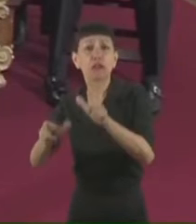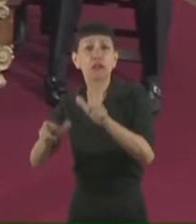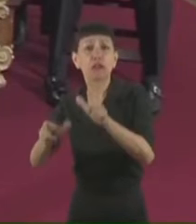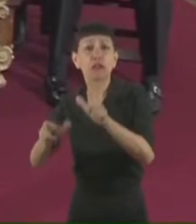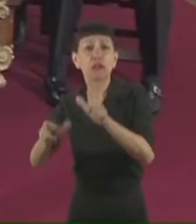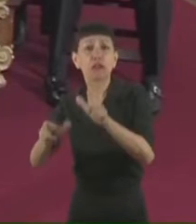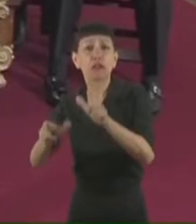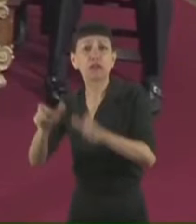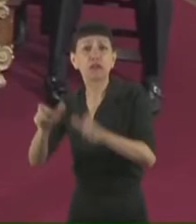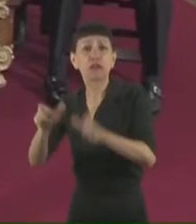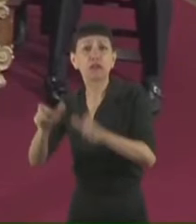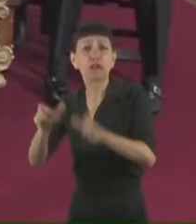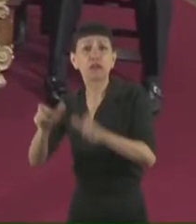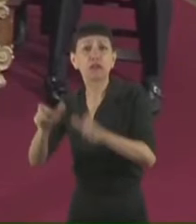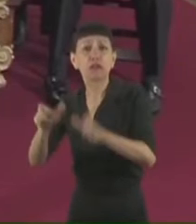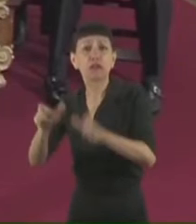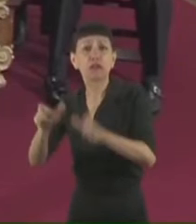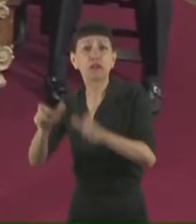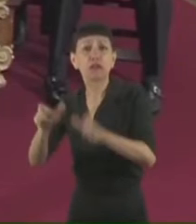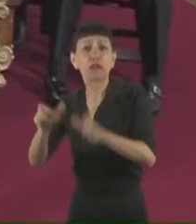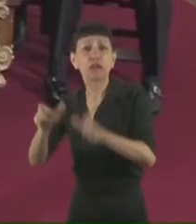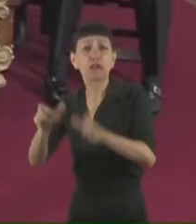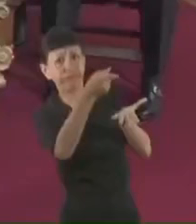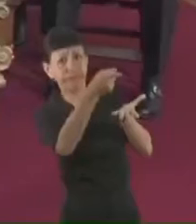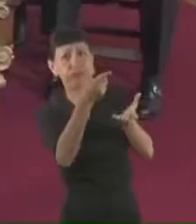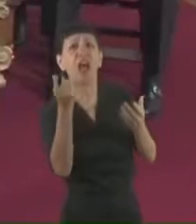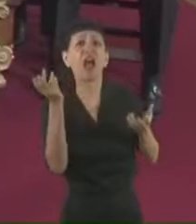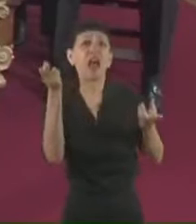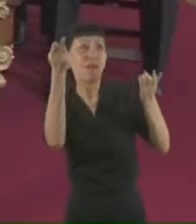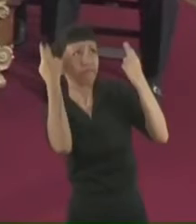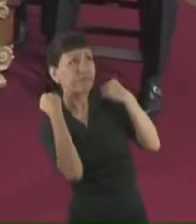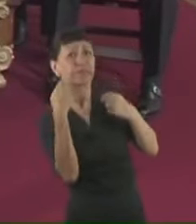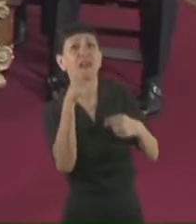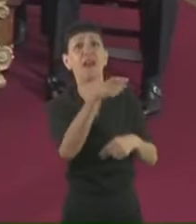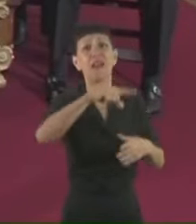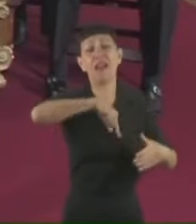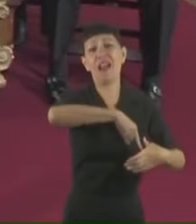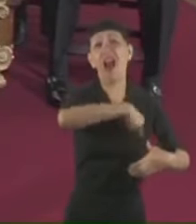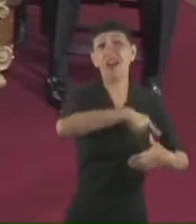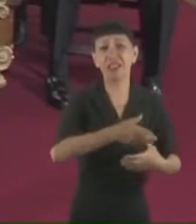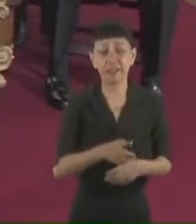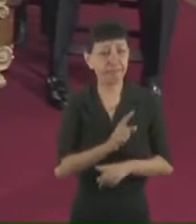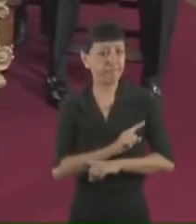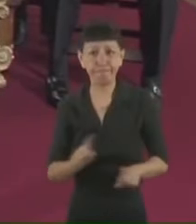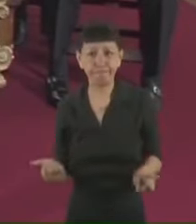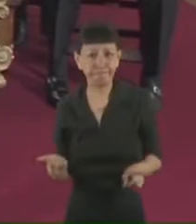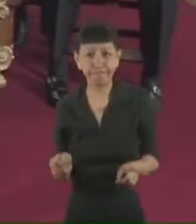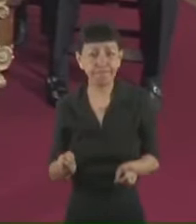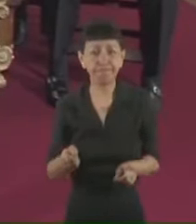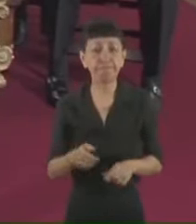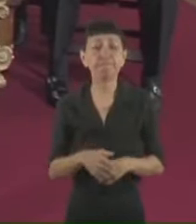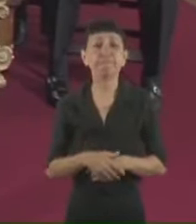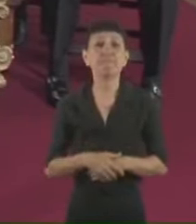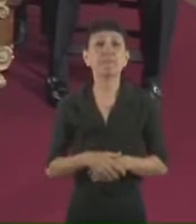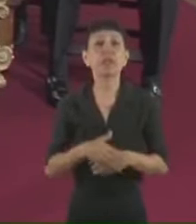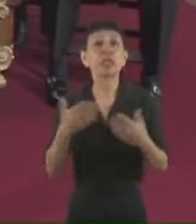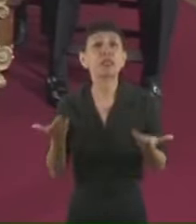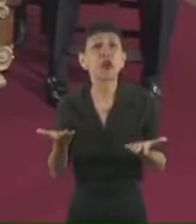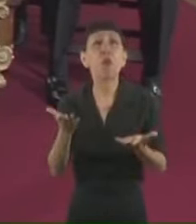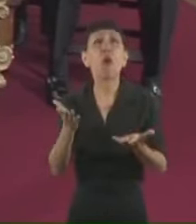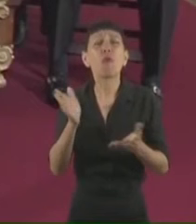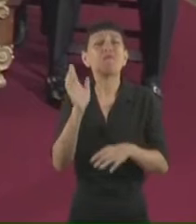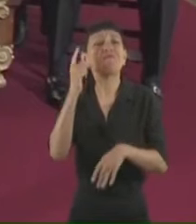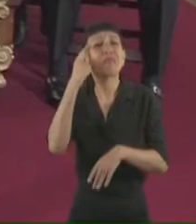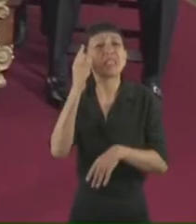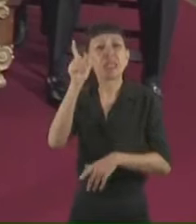casta política es decir que los individuos no son sino un medio para los fines del estado es una forma de ver el